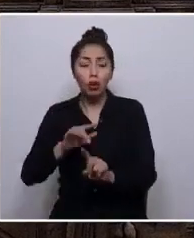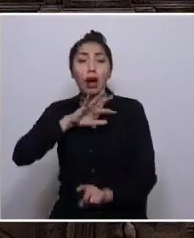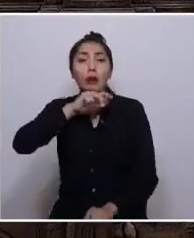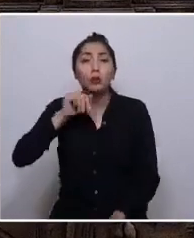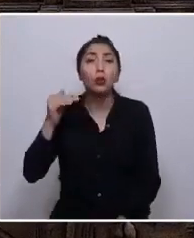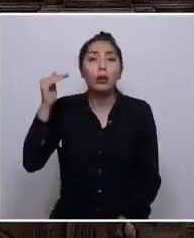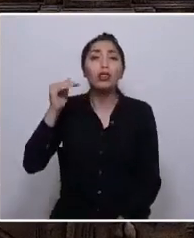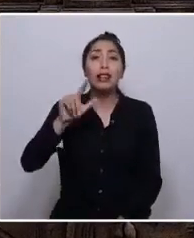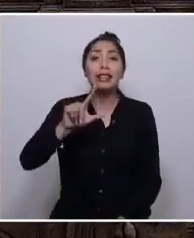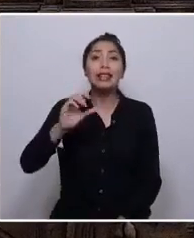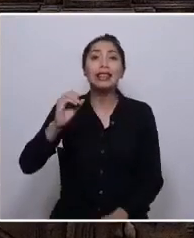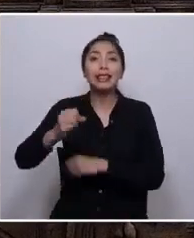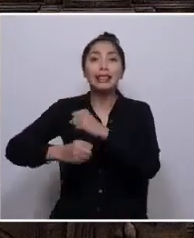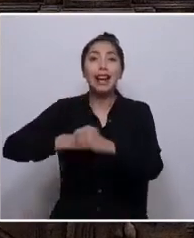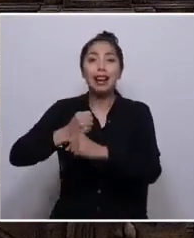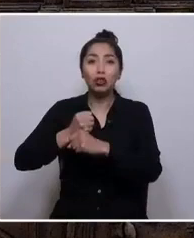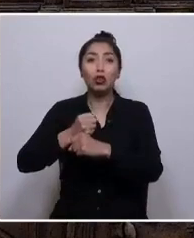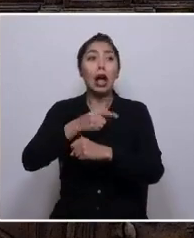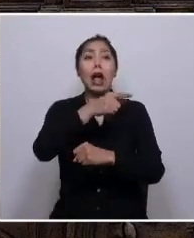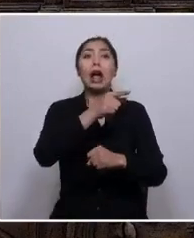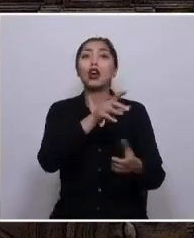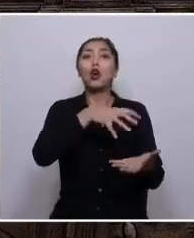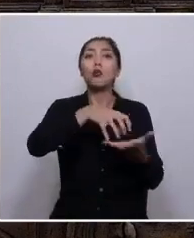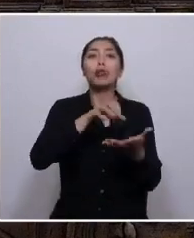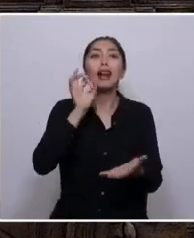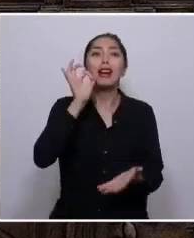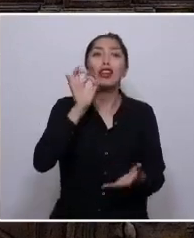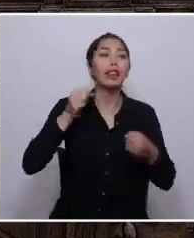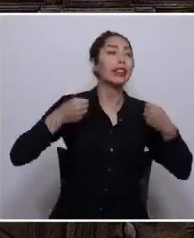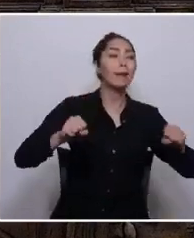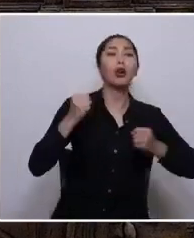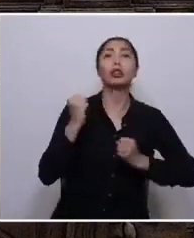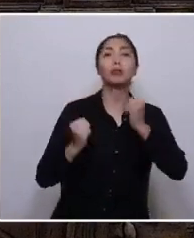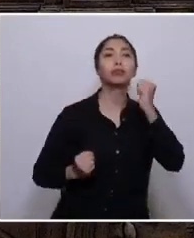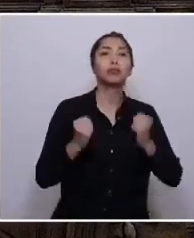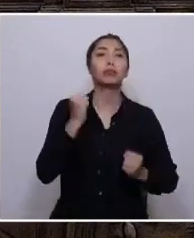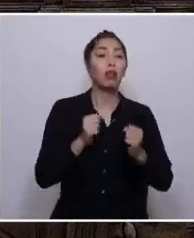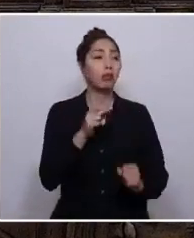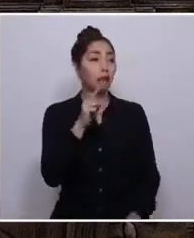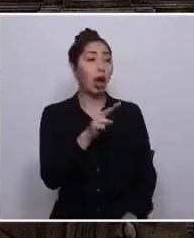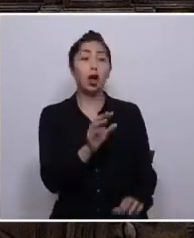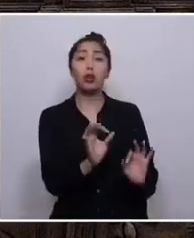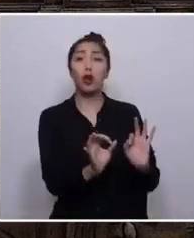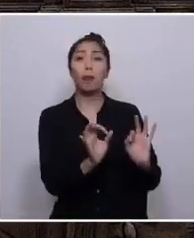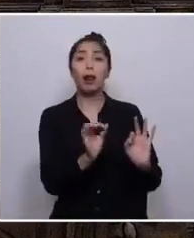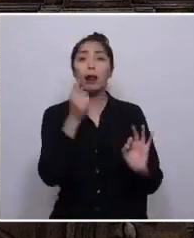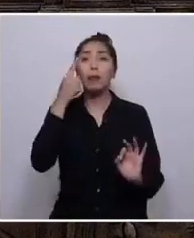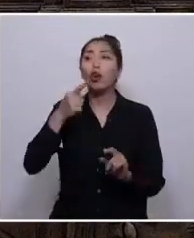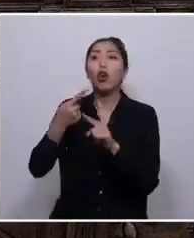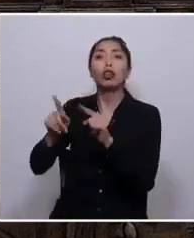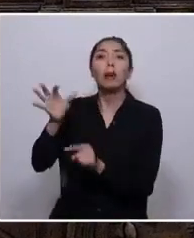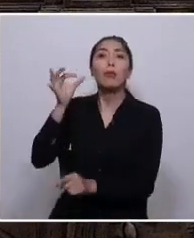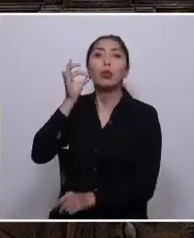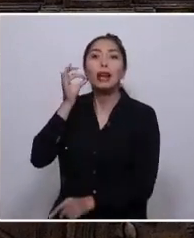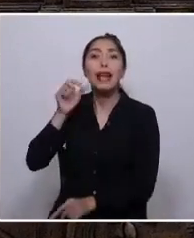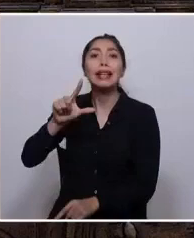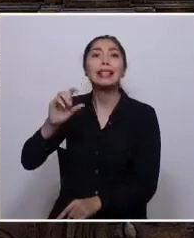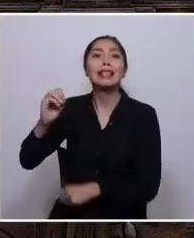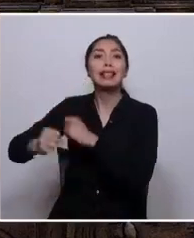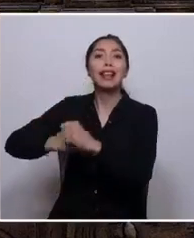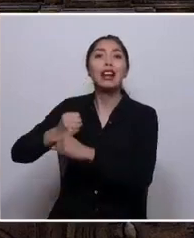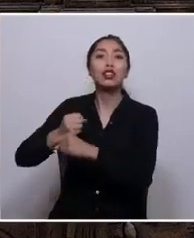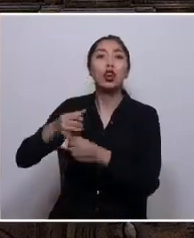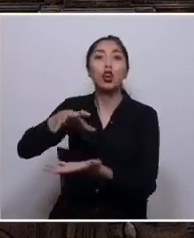años salga a hacer deportes las condes no es extraño pero como les digo lo mismo a una mujer de 70 años en recoleta ahí